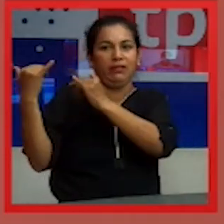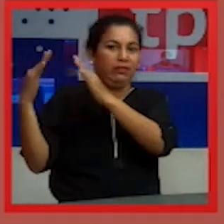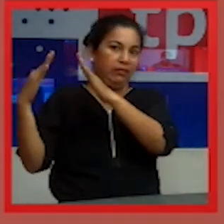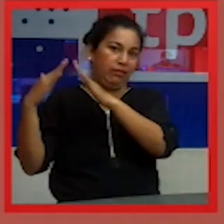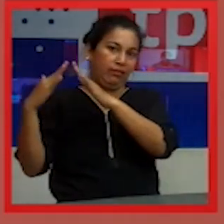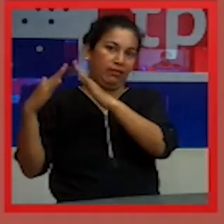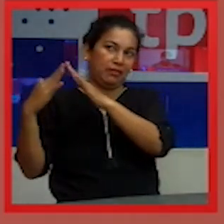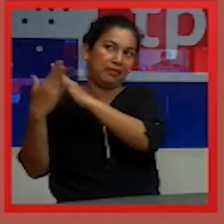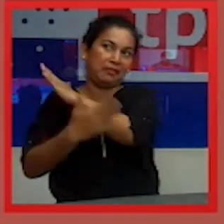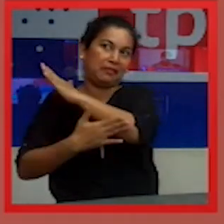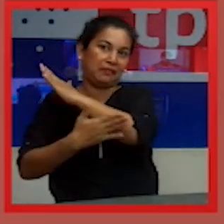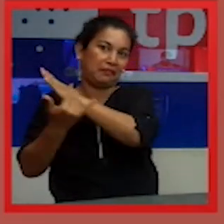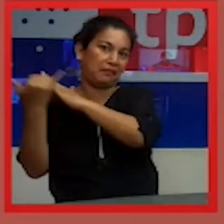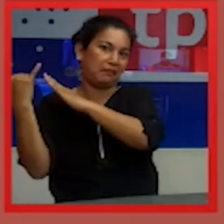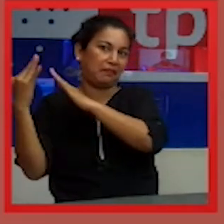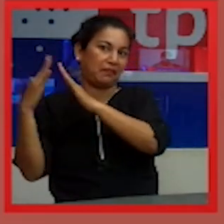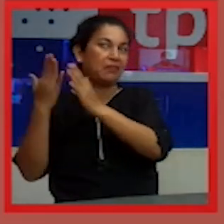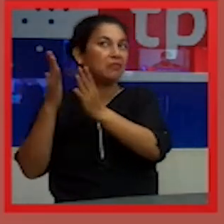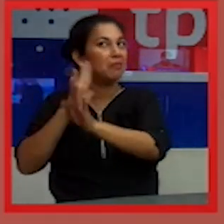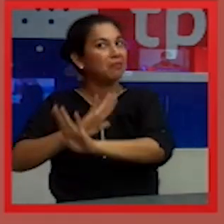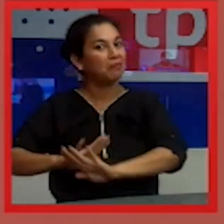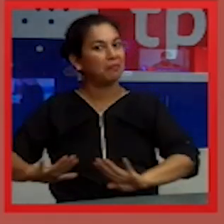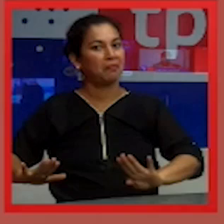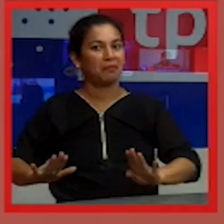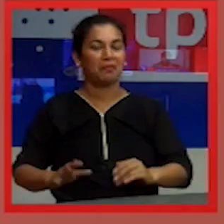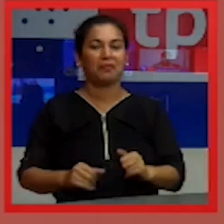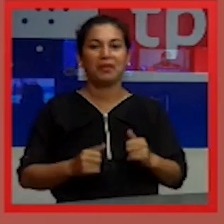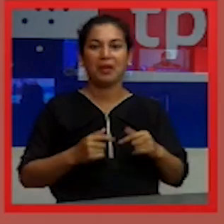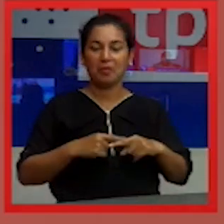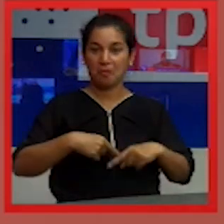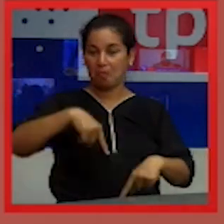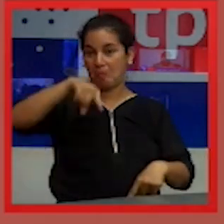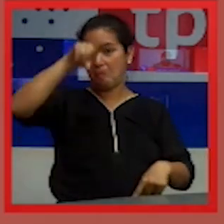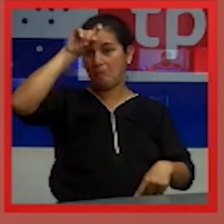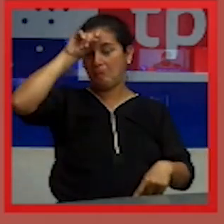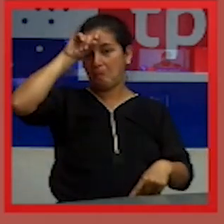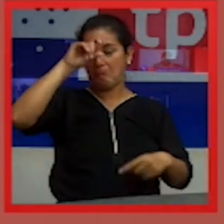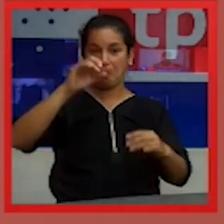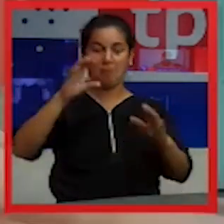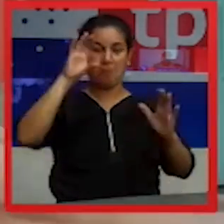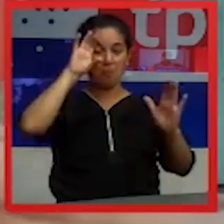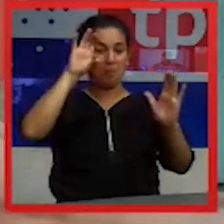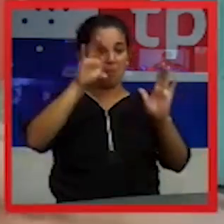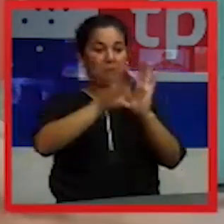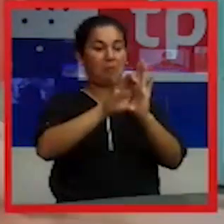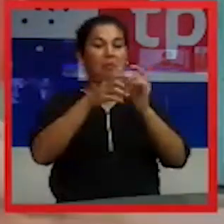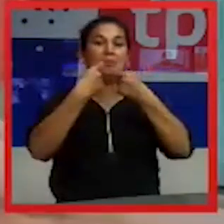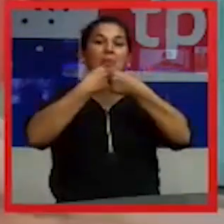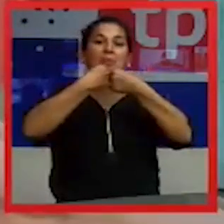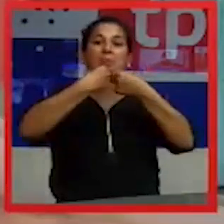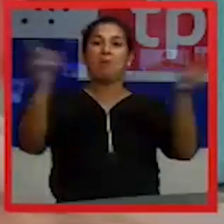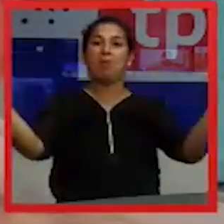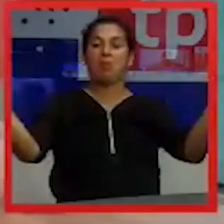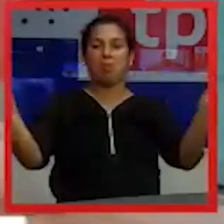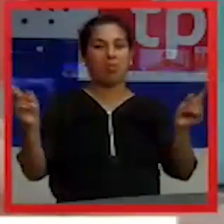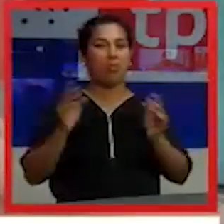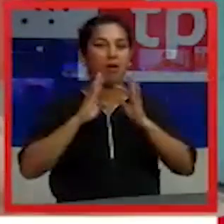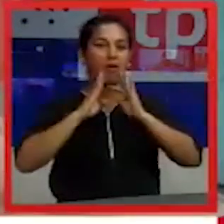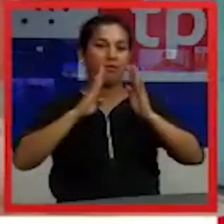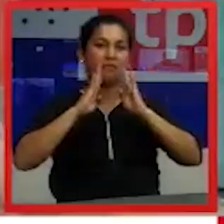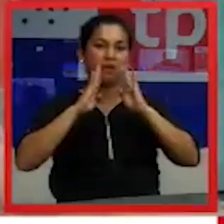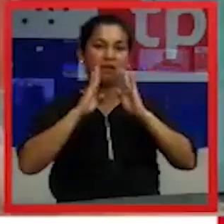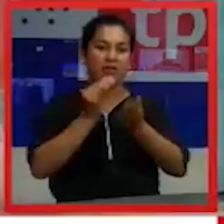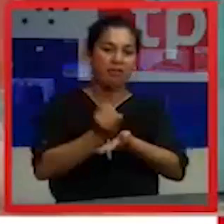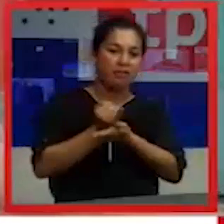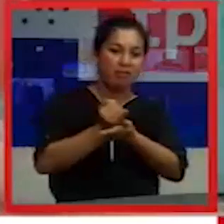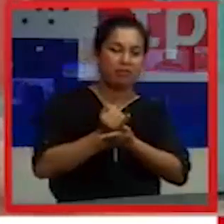más tranquilo que aquí, ¿no? Y me encuentro con esto, digamos, que mi foto circula por las redes sociales y,